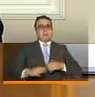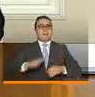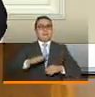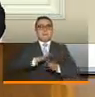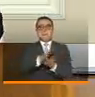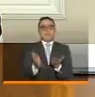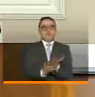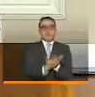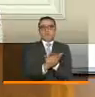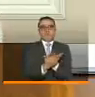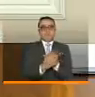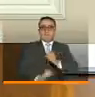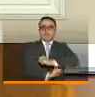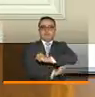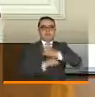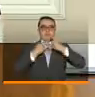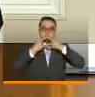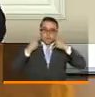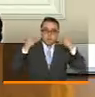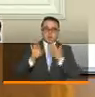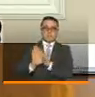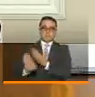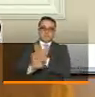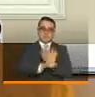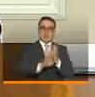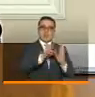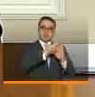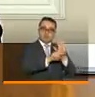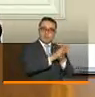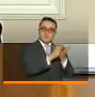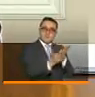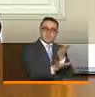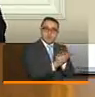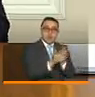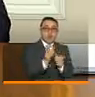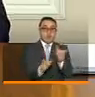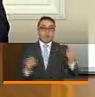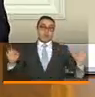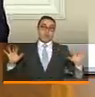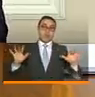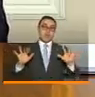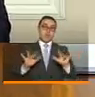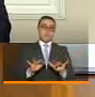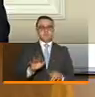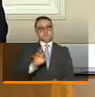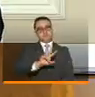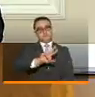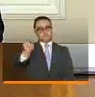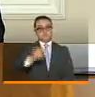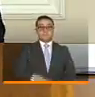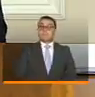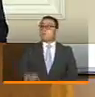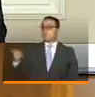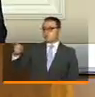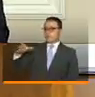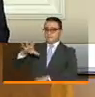por supuesto, tapabocas, distanciamiento, protocolos de bioseguridad y no aglomeración. Ministro Fernando, la explicación